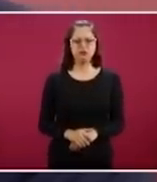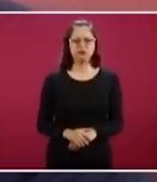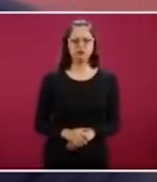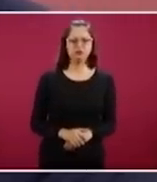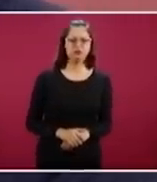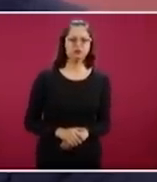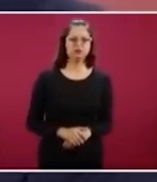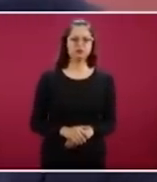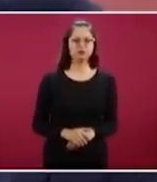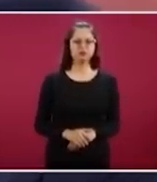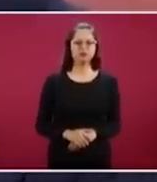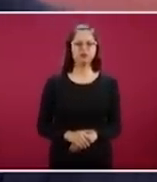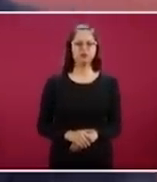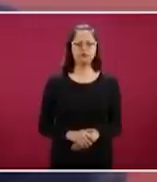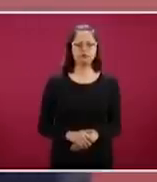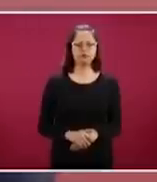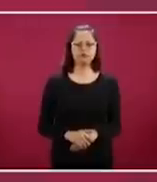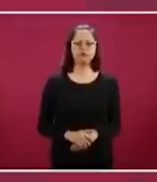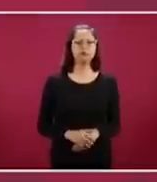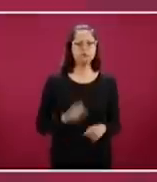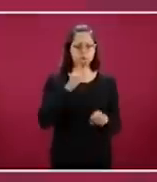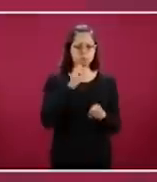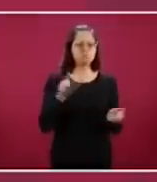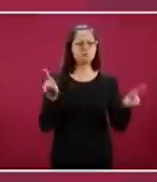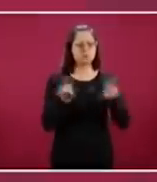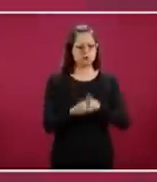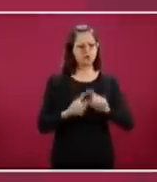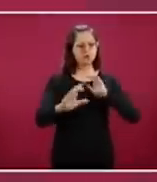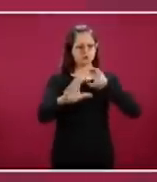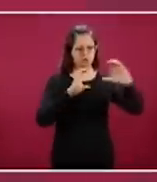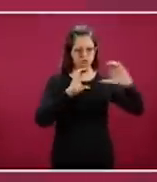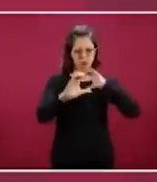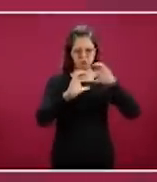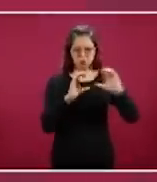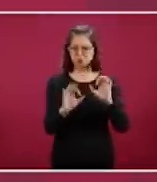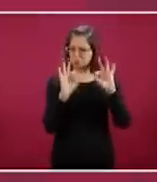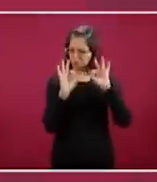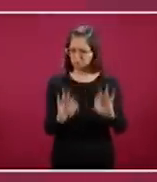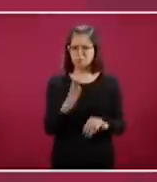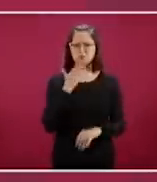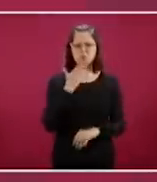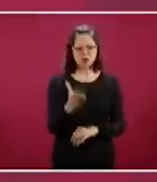también hay buen entendimiento, buena comunicación